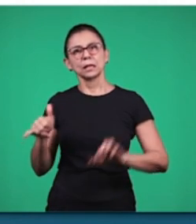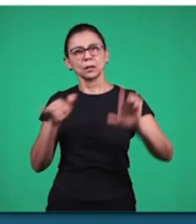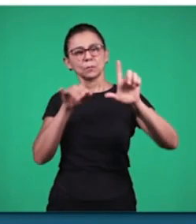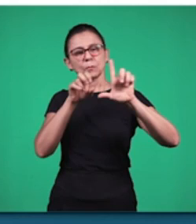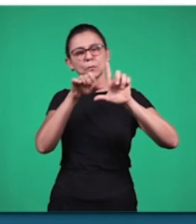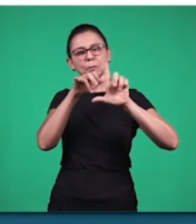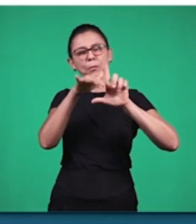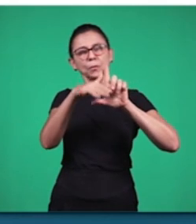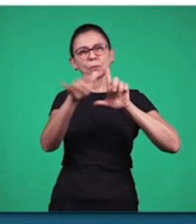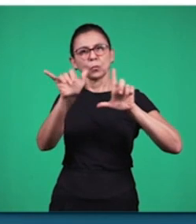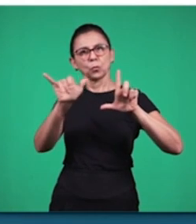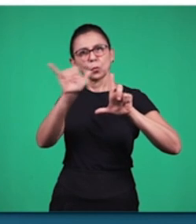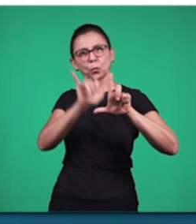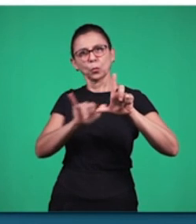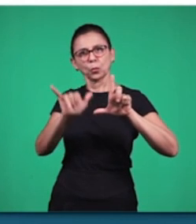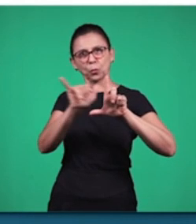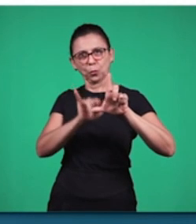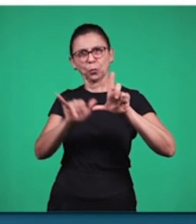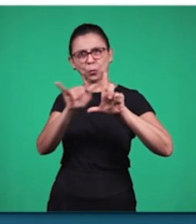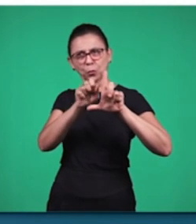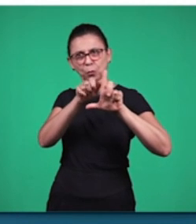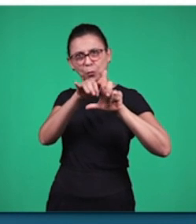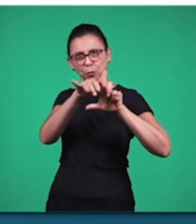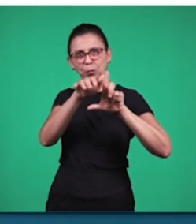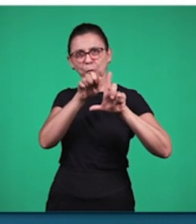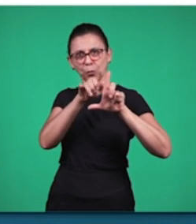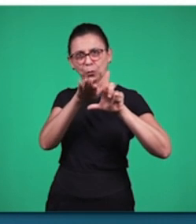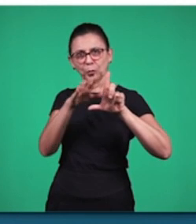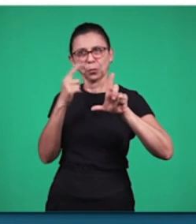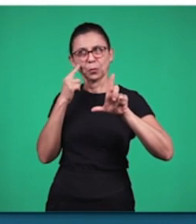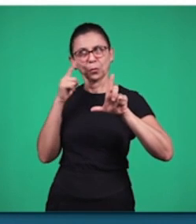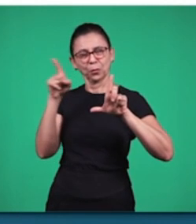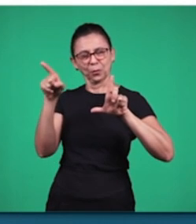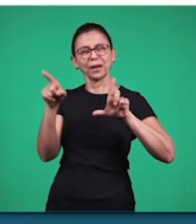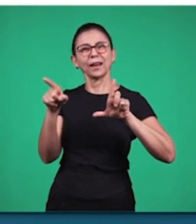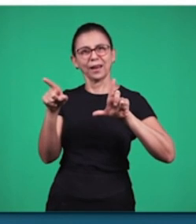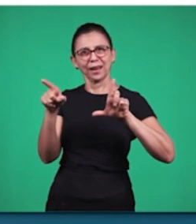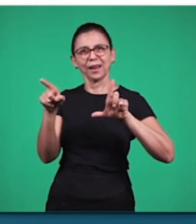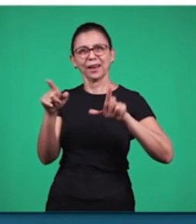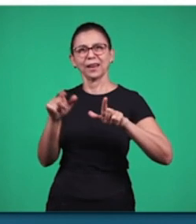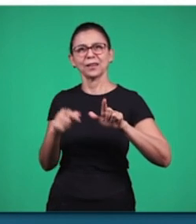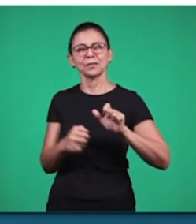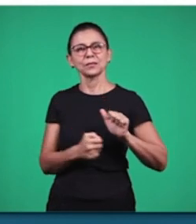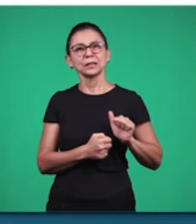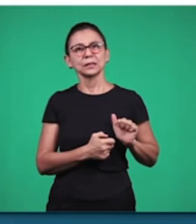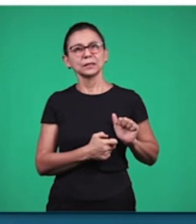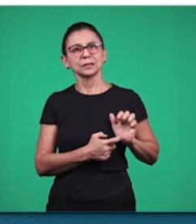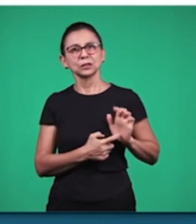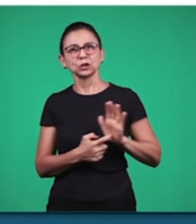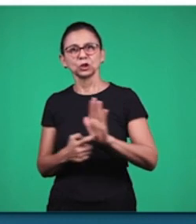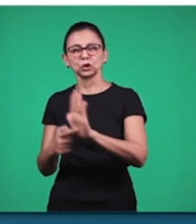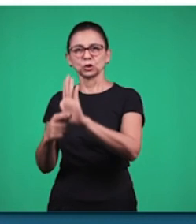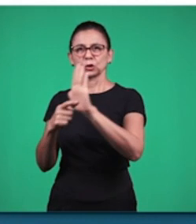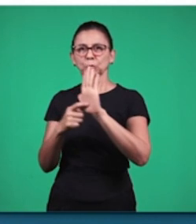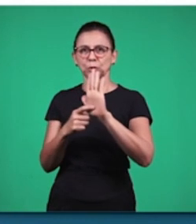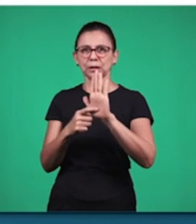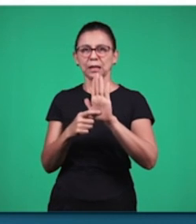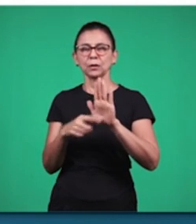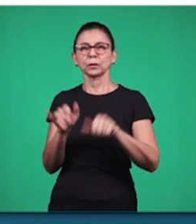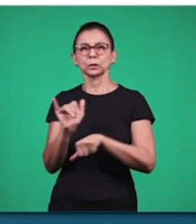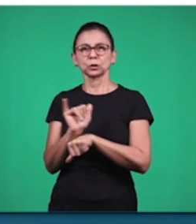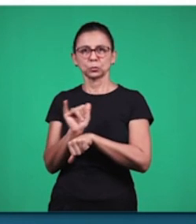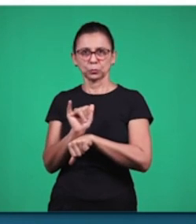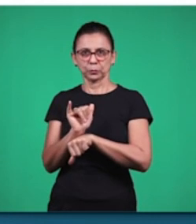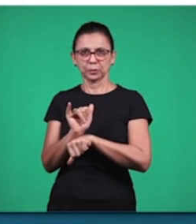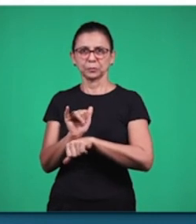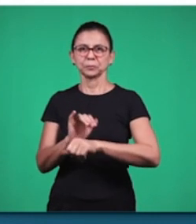celular para el cuadro, el código, y será dirigido para nuestra página en el